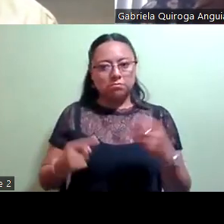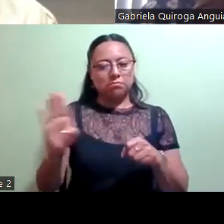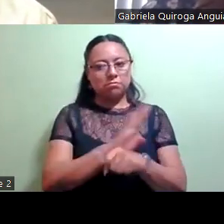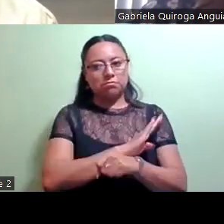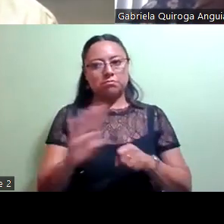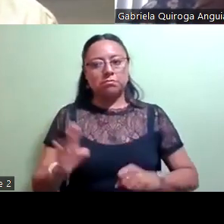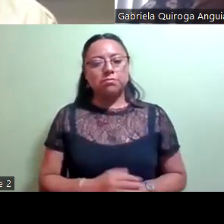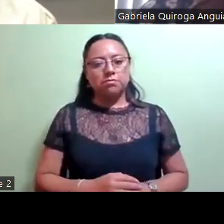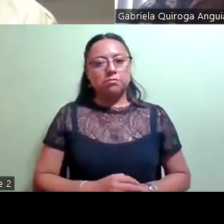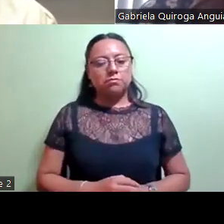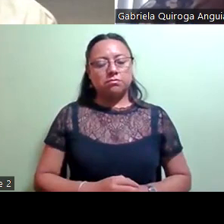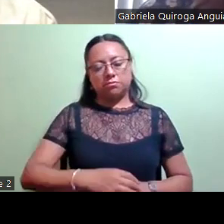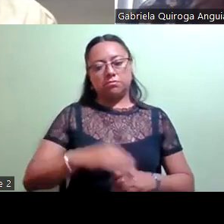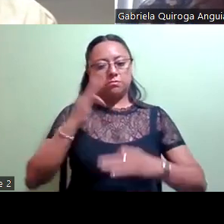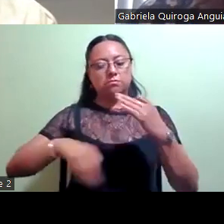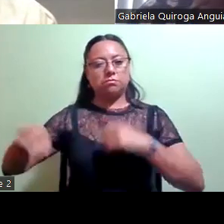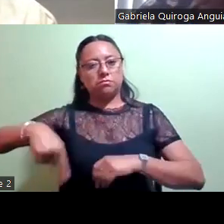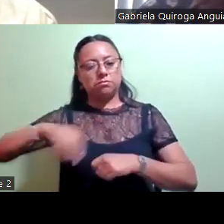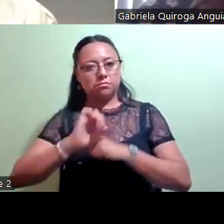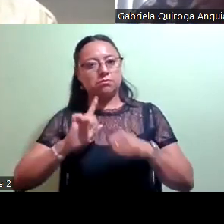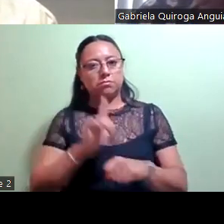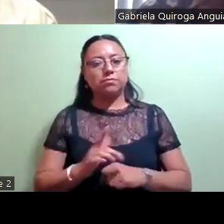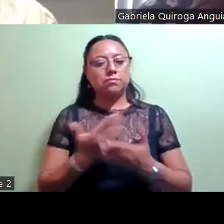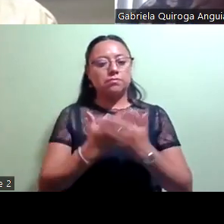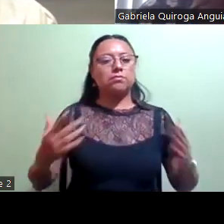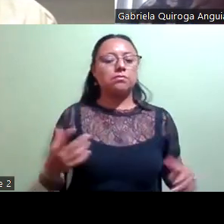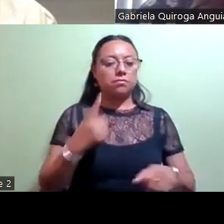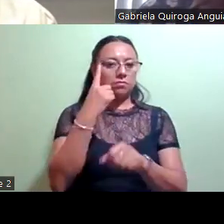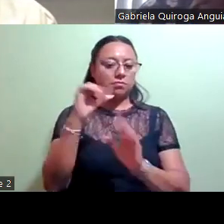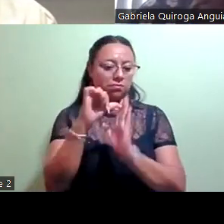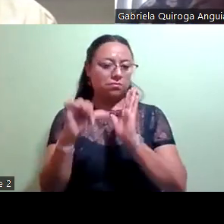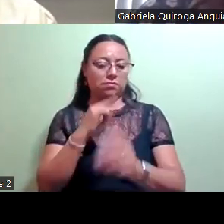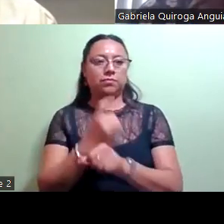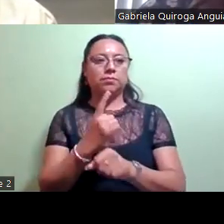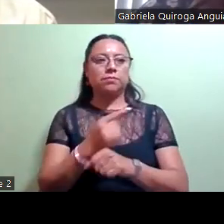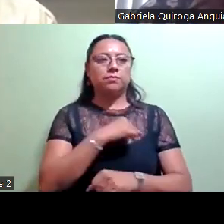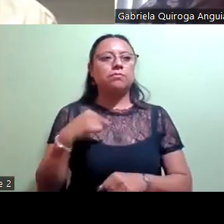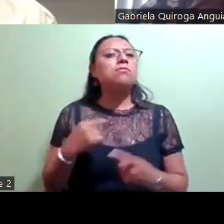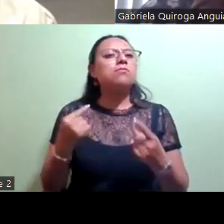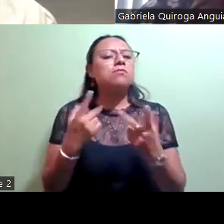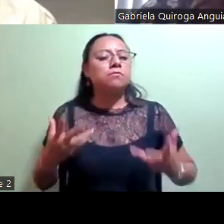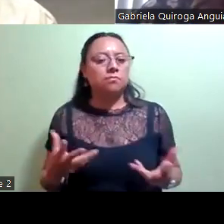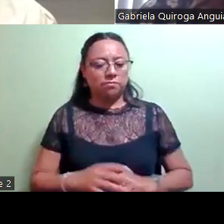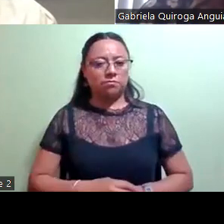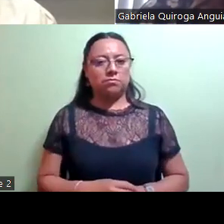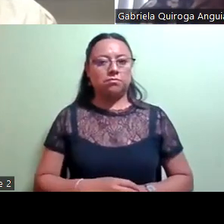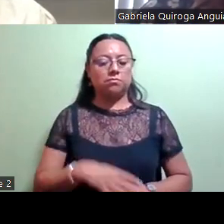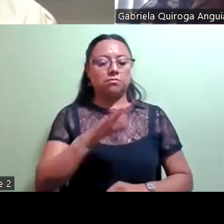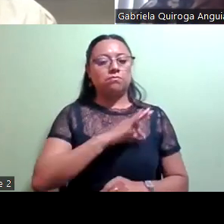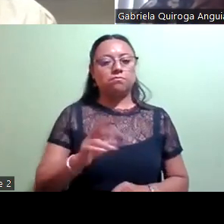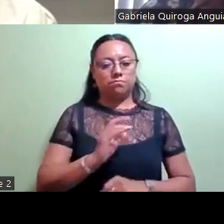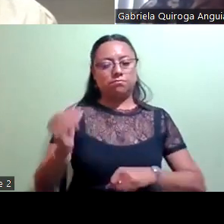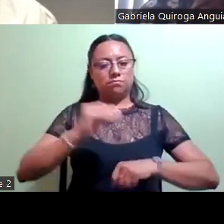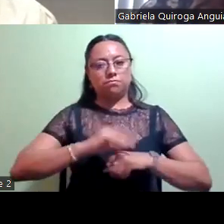beneficio pues de los animales. En el artículo primero lo único que estamos agregando pues es el reconocimiento